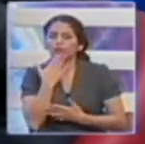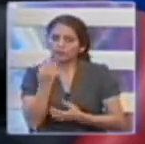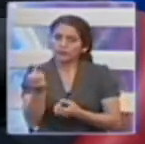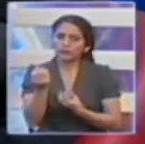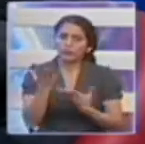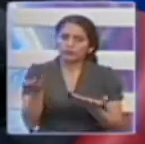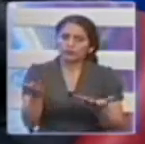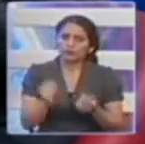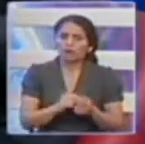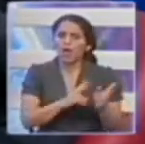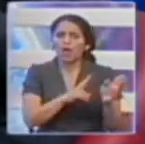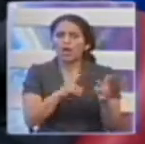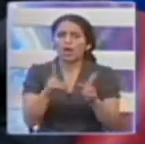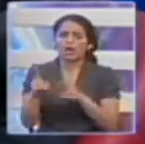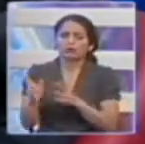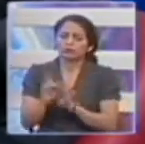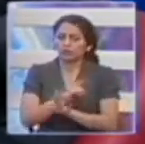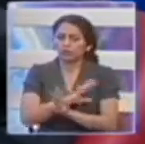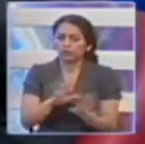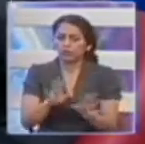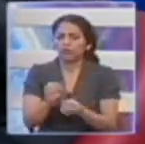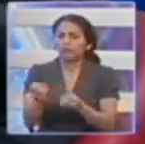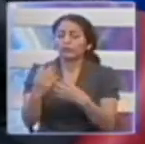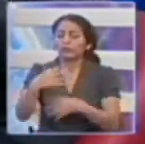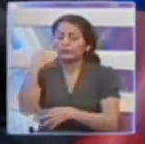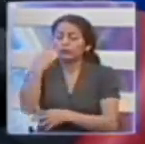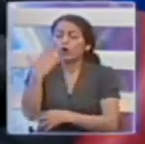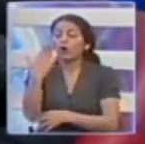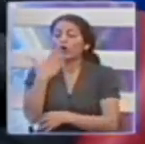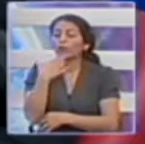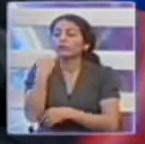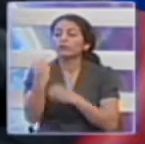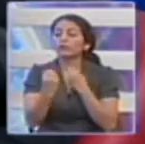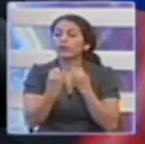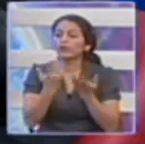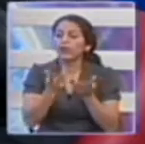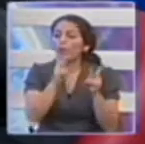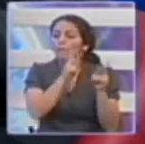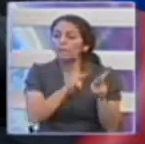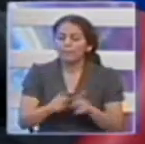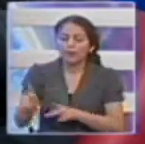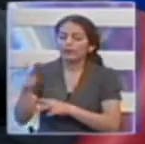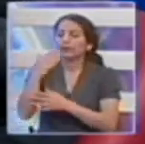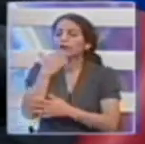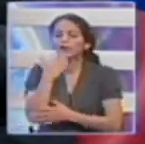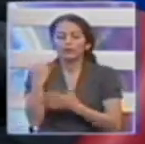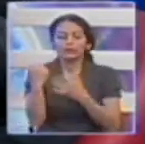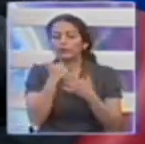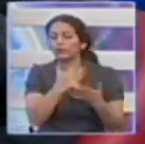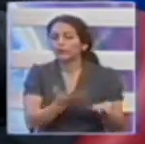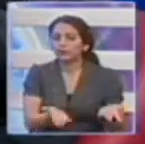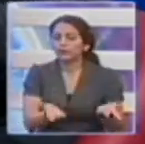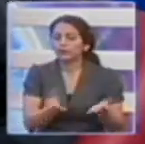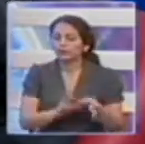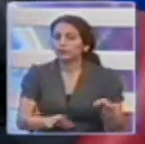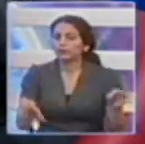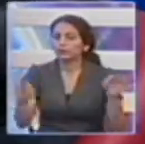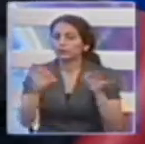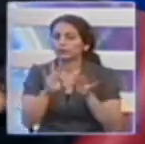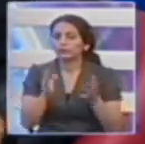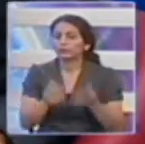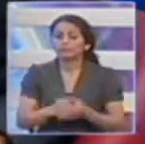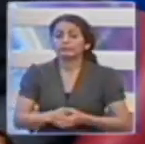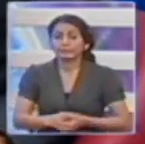menciona y casi son los mismos, los medios concretos para justamente reducir esa carga impositiva, reducir esa carga regulatoria, también abrir